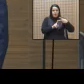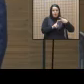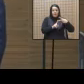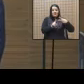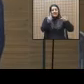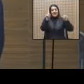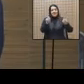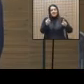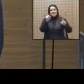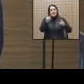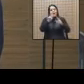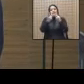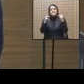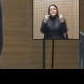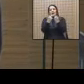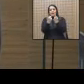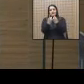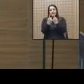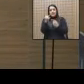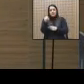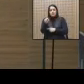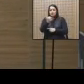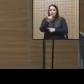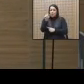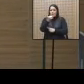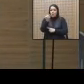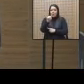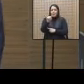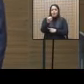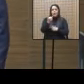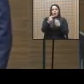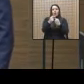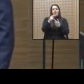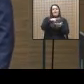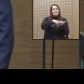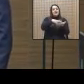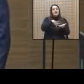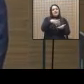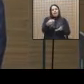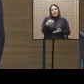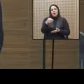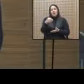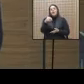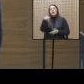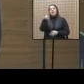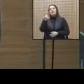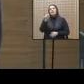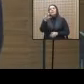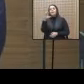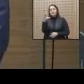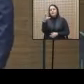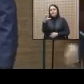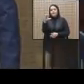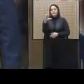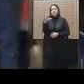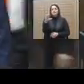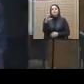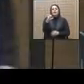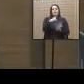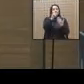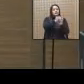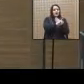de partidos como Liberación Nacional, la Unidad Social Cristiana, Iniciativas de Nueva